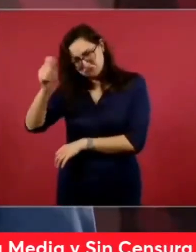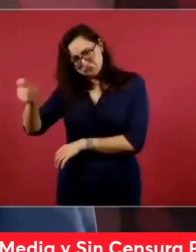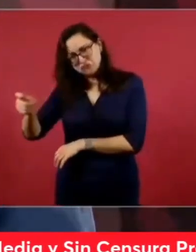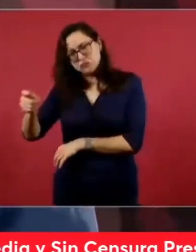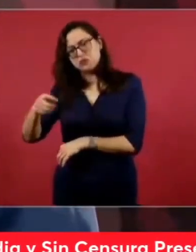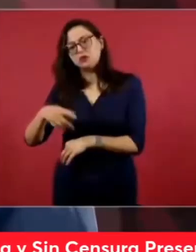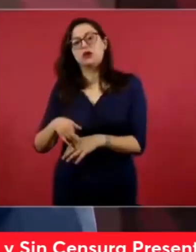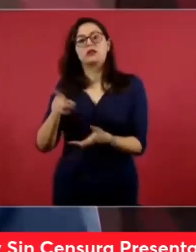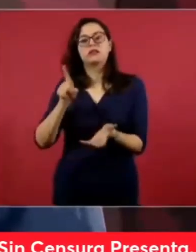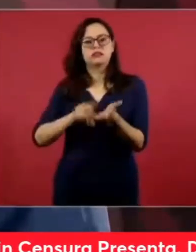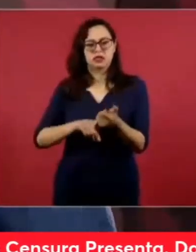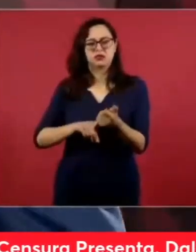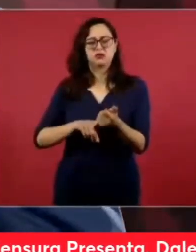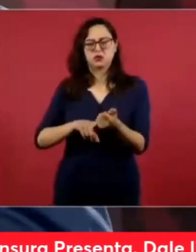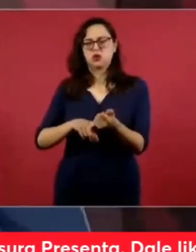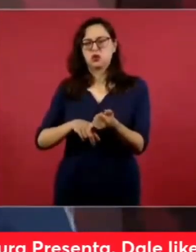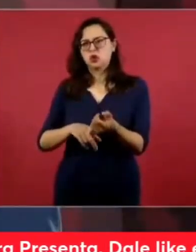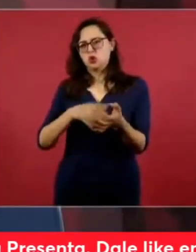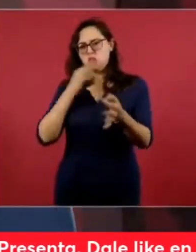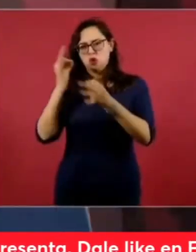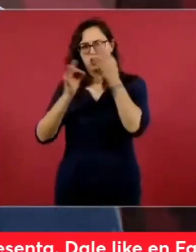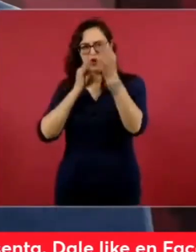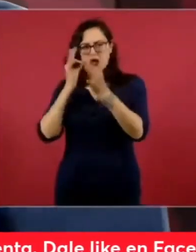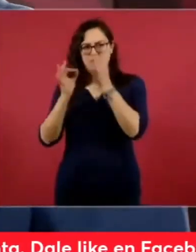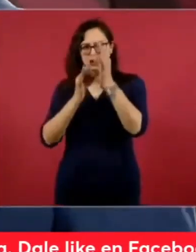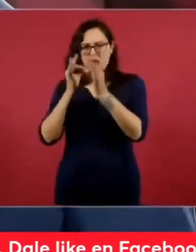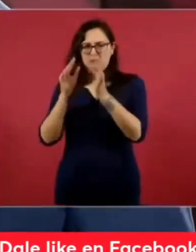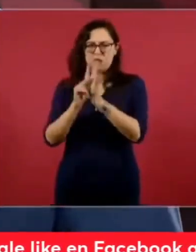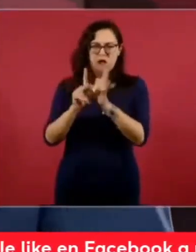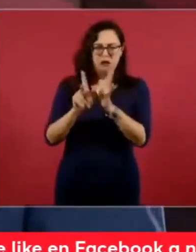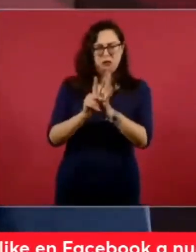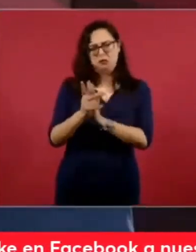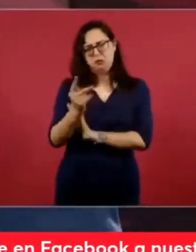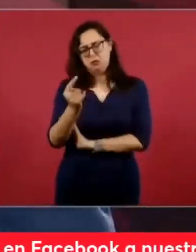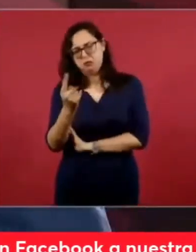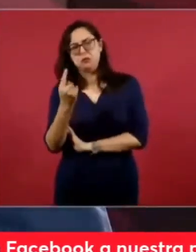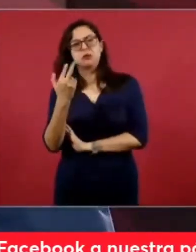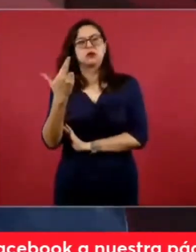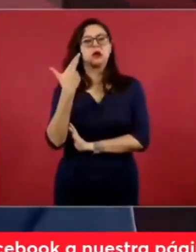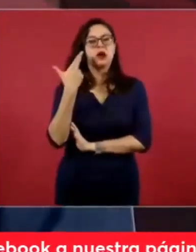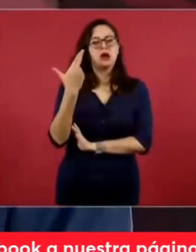en radio, en televisión. El periódico, lo mismo.